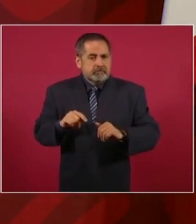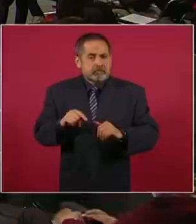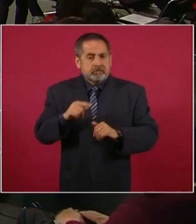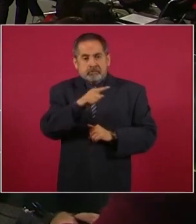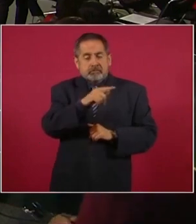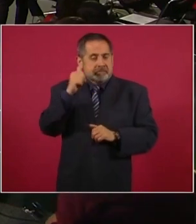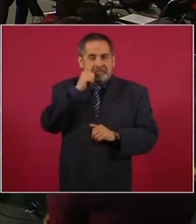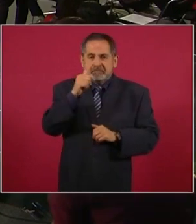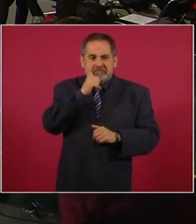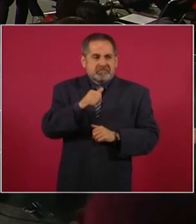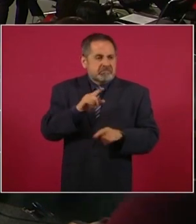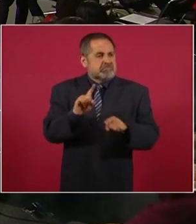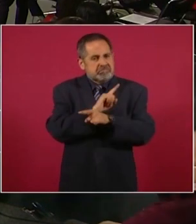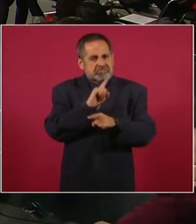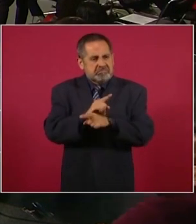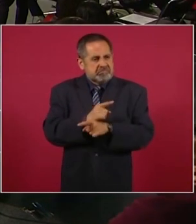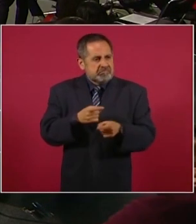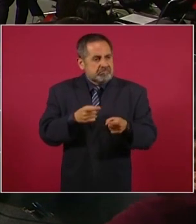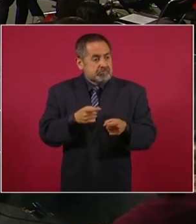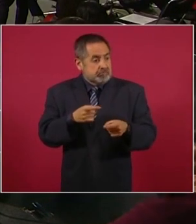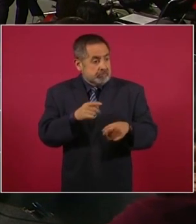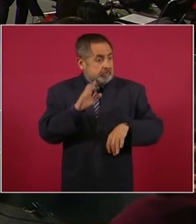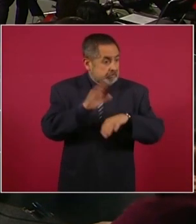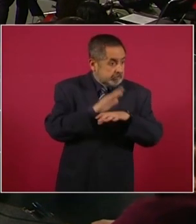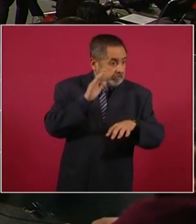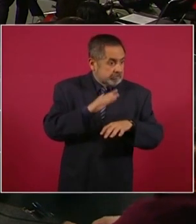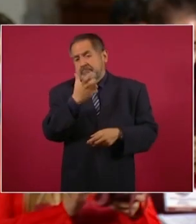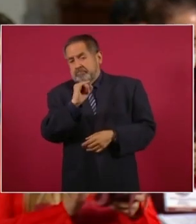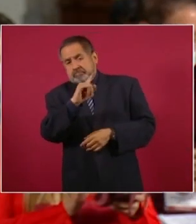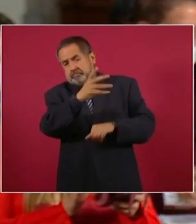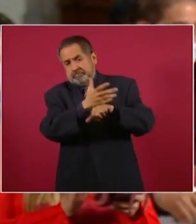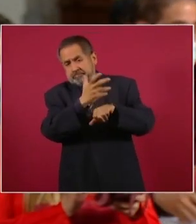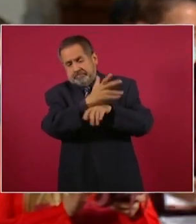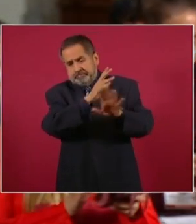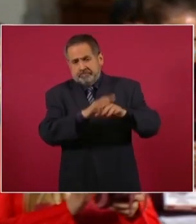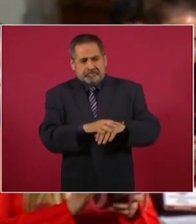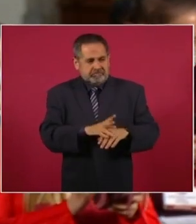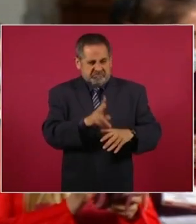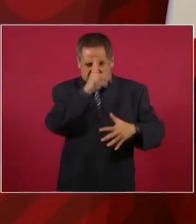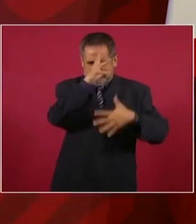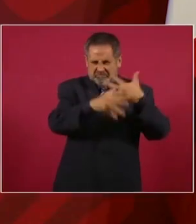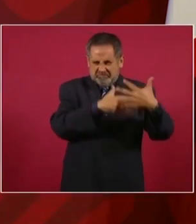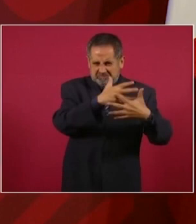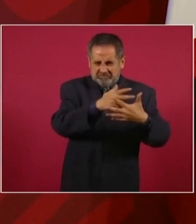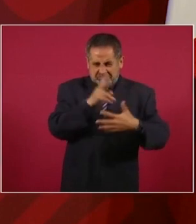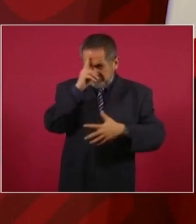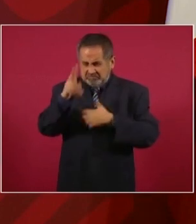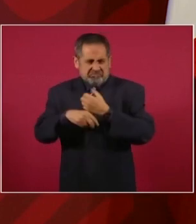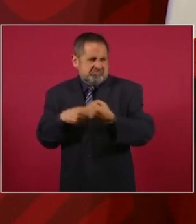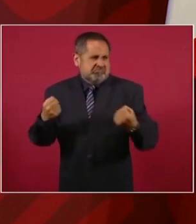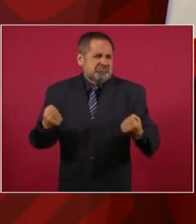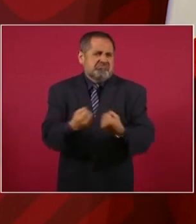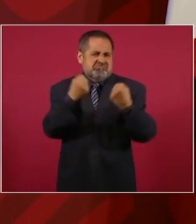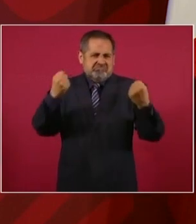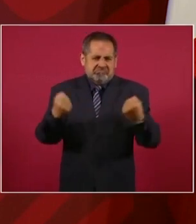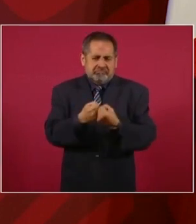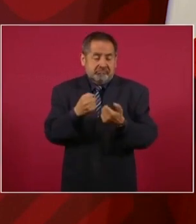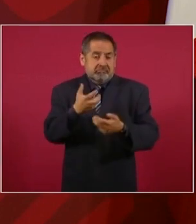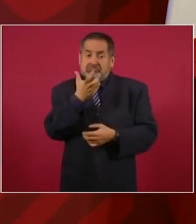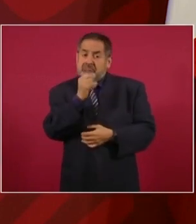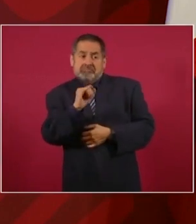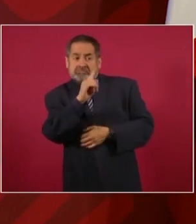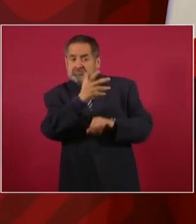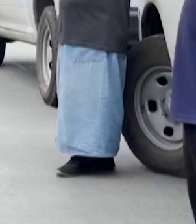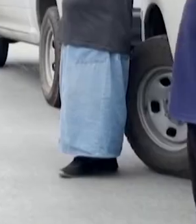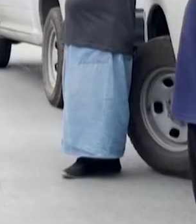muy dados a eso a querer enfrentar el mal con el mal la violencia con la violencia todo es